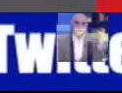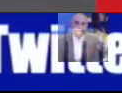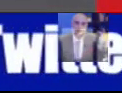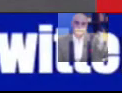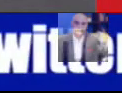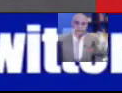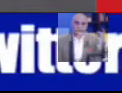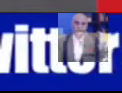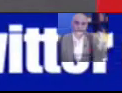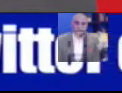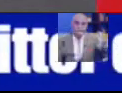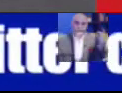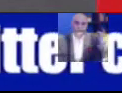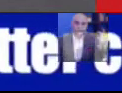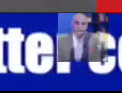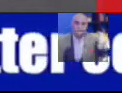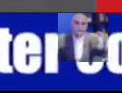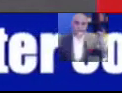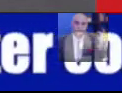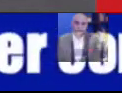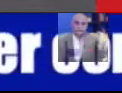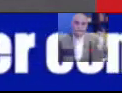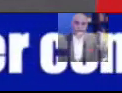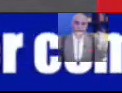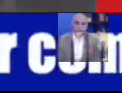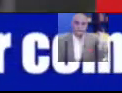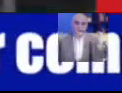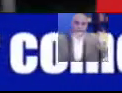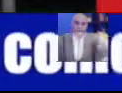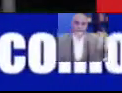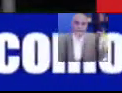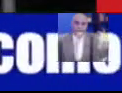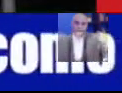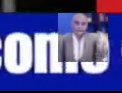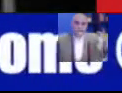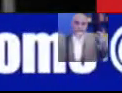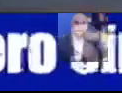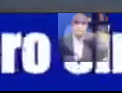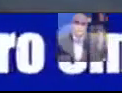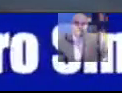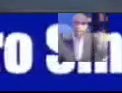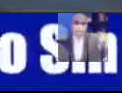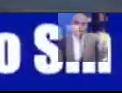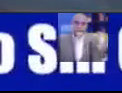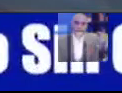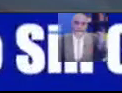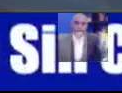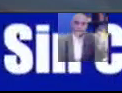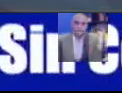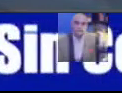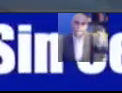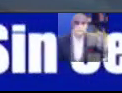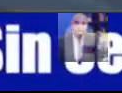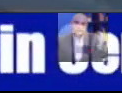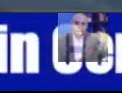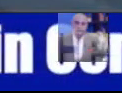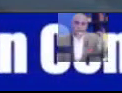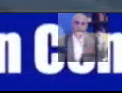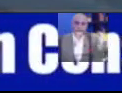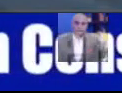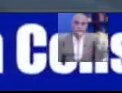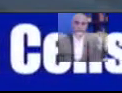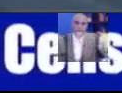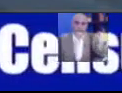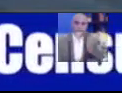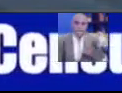pueblo y que se vaya. Eso es importante, es muy relevante. Diría yo como